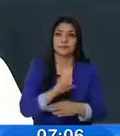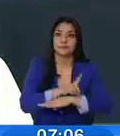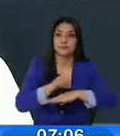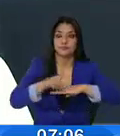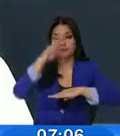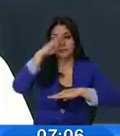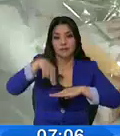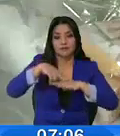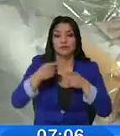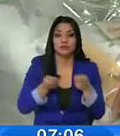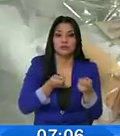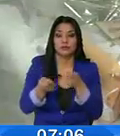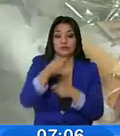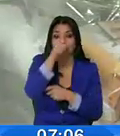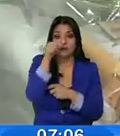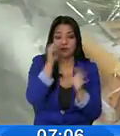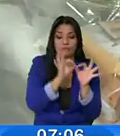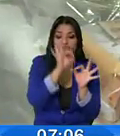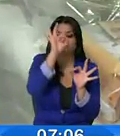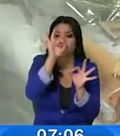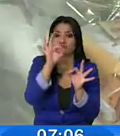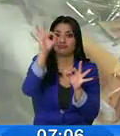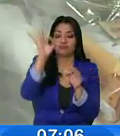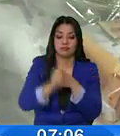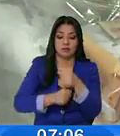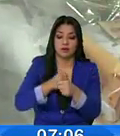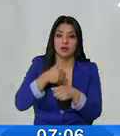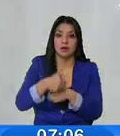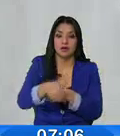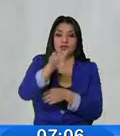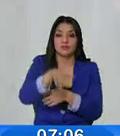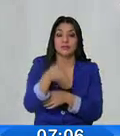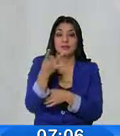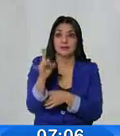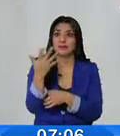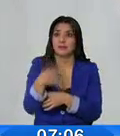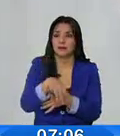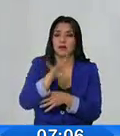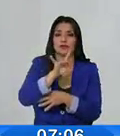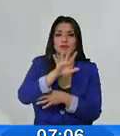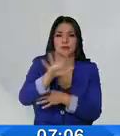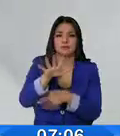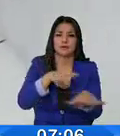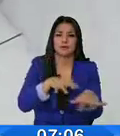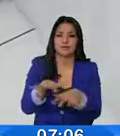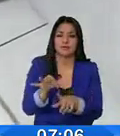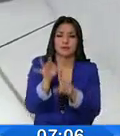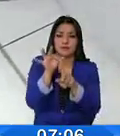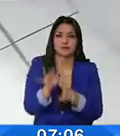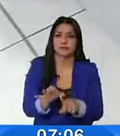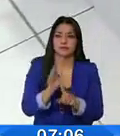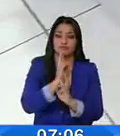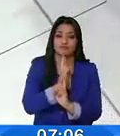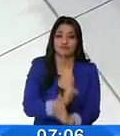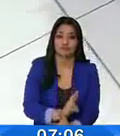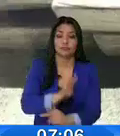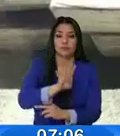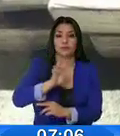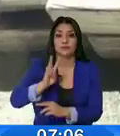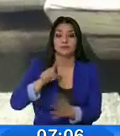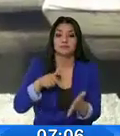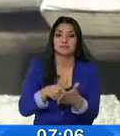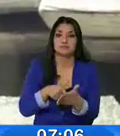Nacional Antinarcóticos, ya han habido en lo que va del año 85 operativos de impacto, dejando como resultado